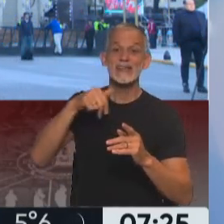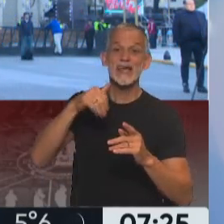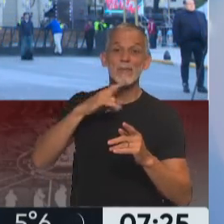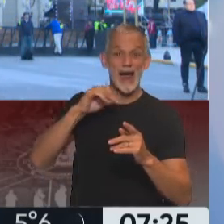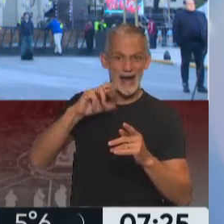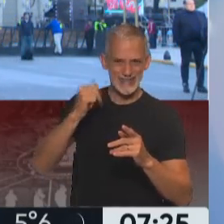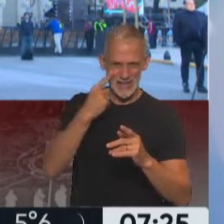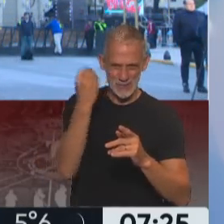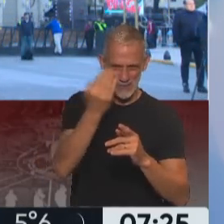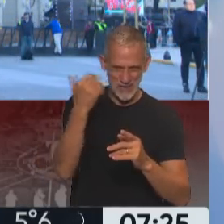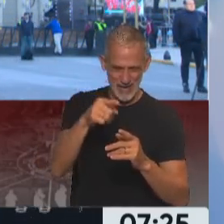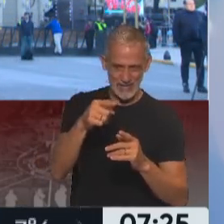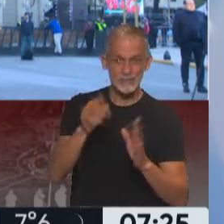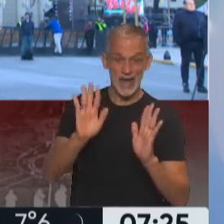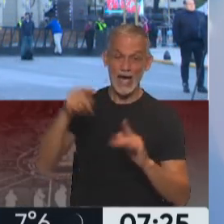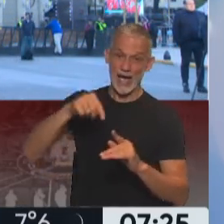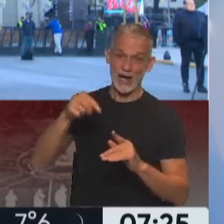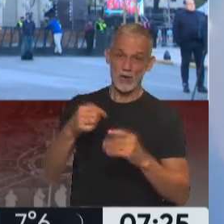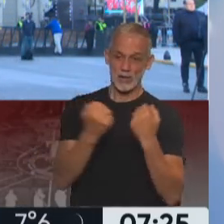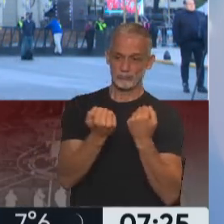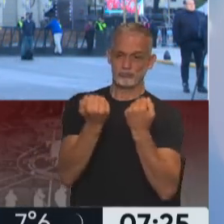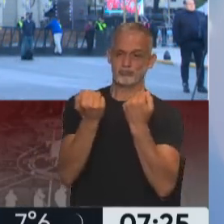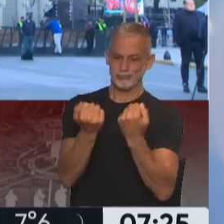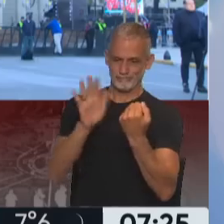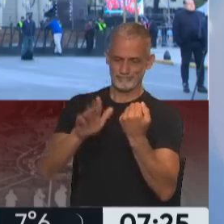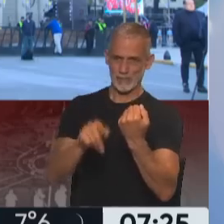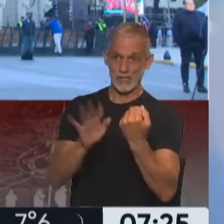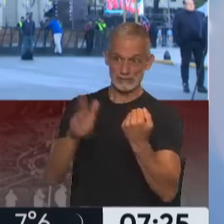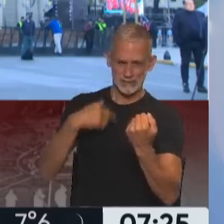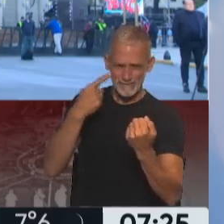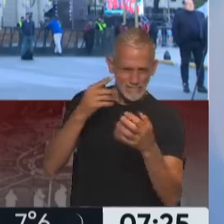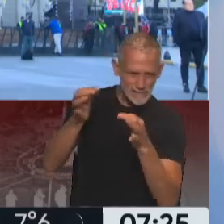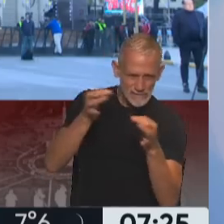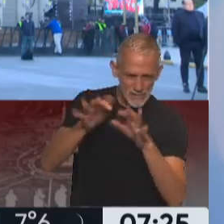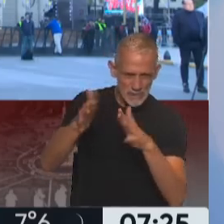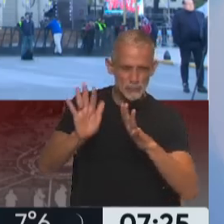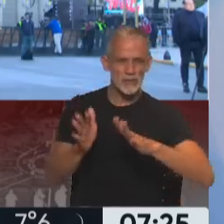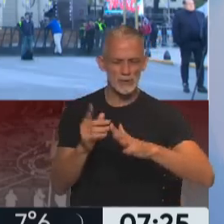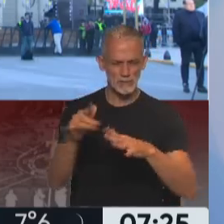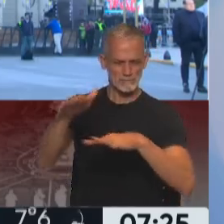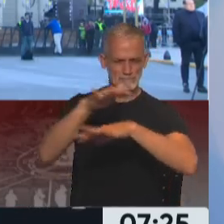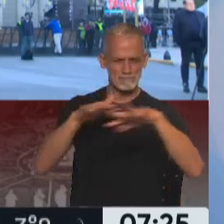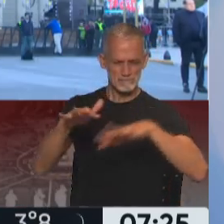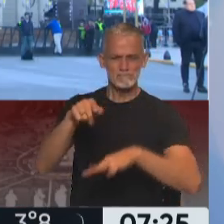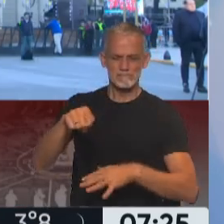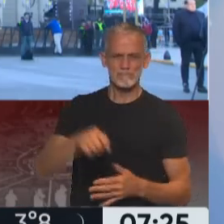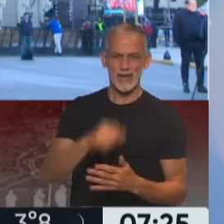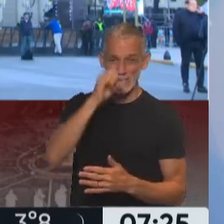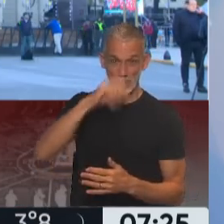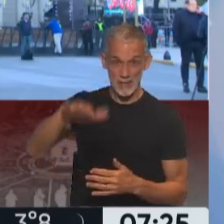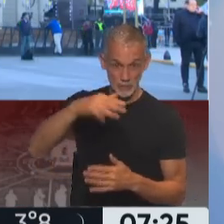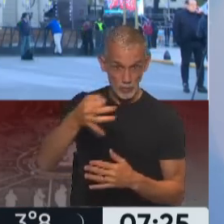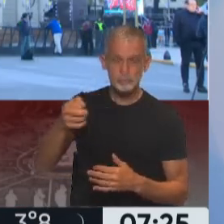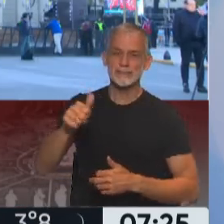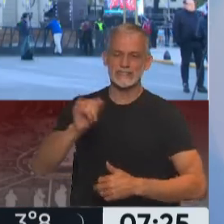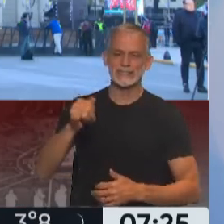principio ahí estaría ubicado en este momento el papamóvil, por lo que más o menos pude ver y ubicarme dentro de lo que estaba allí, ¿no? ¿Es ahí, Guido? Sí,